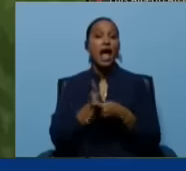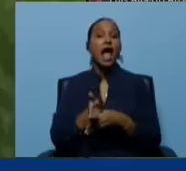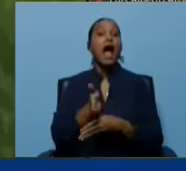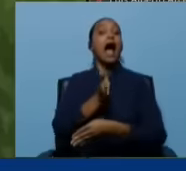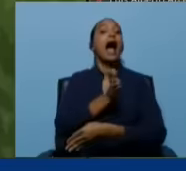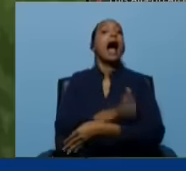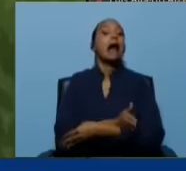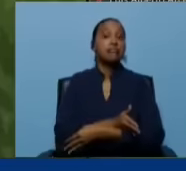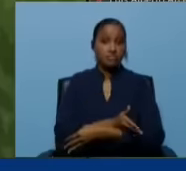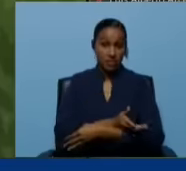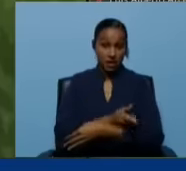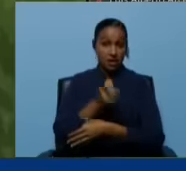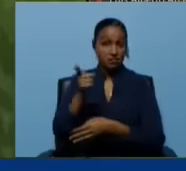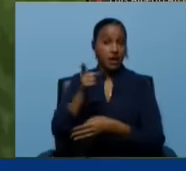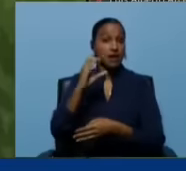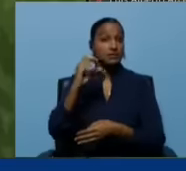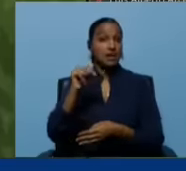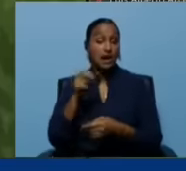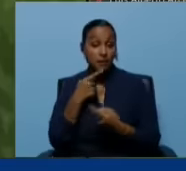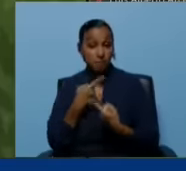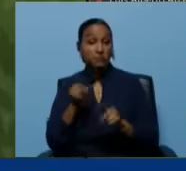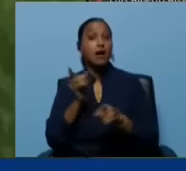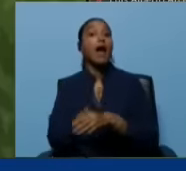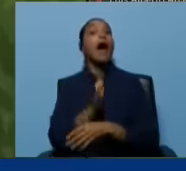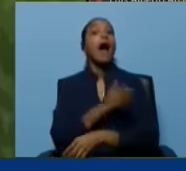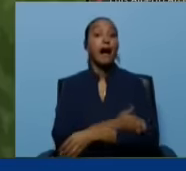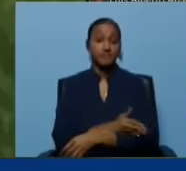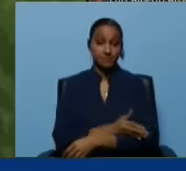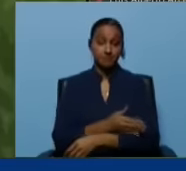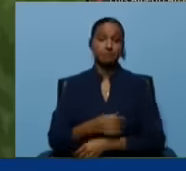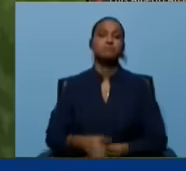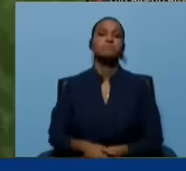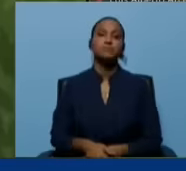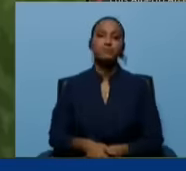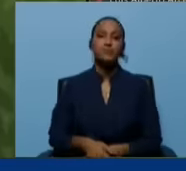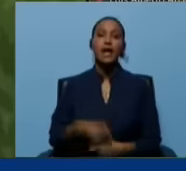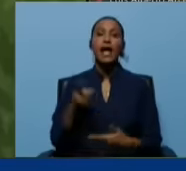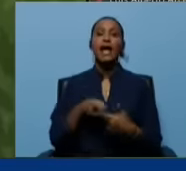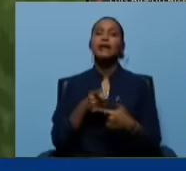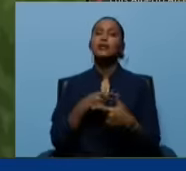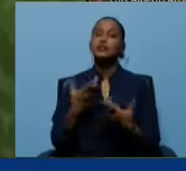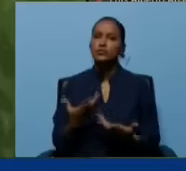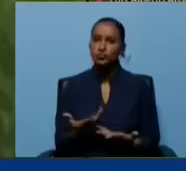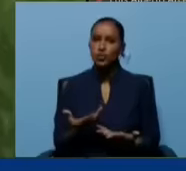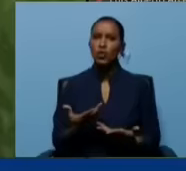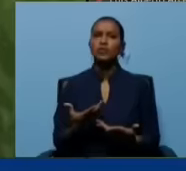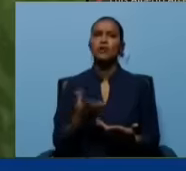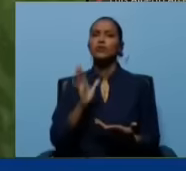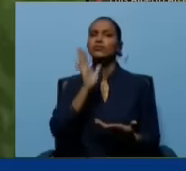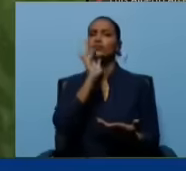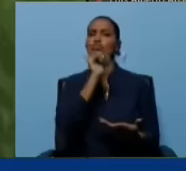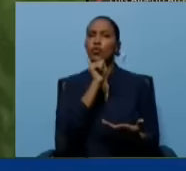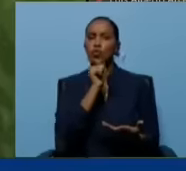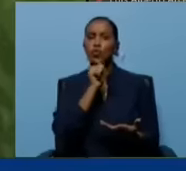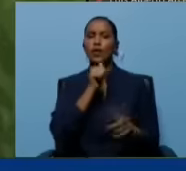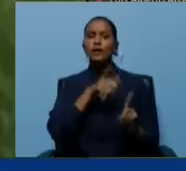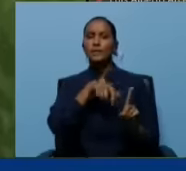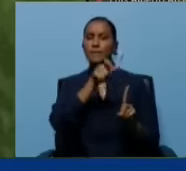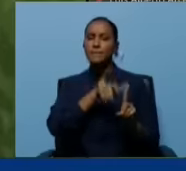para ello, mientras por otra parte se da por hecho y no se cuestiona la postura